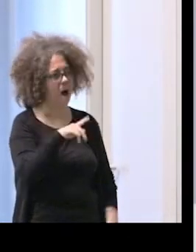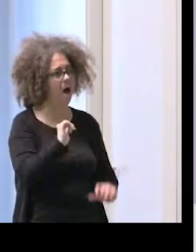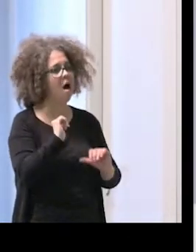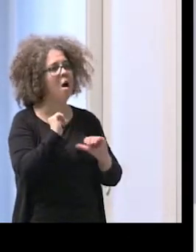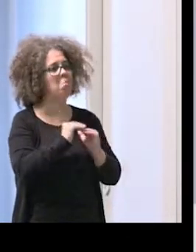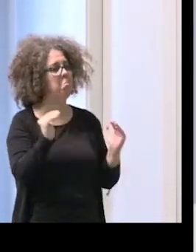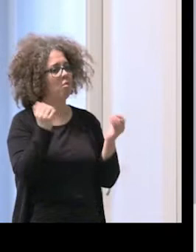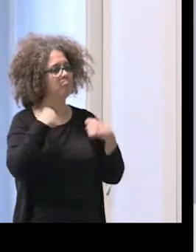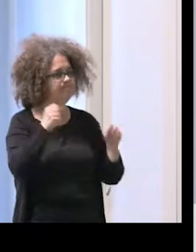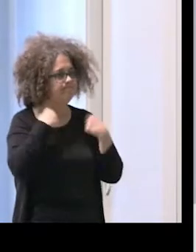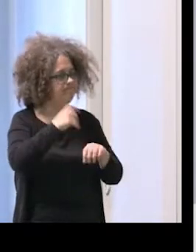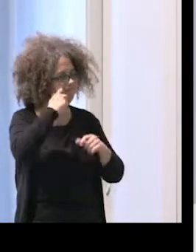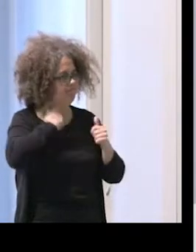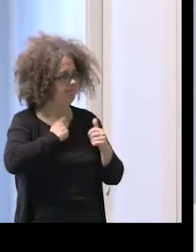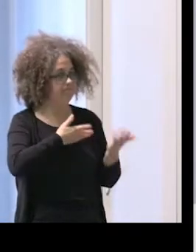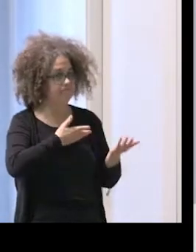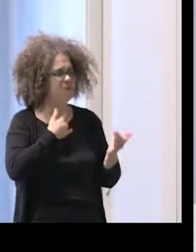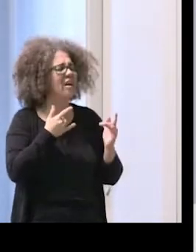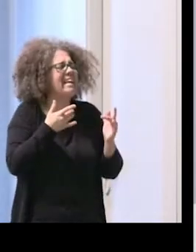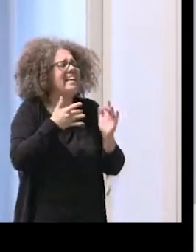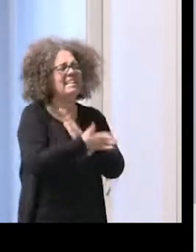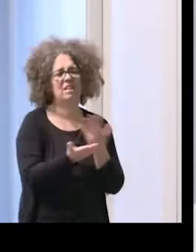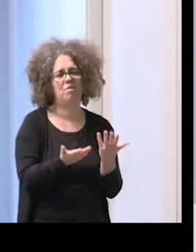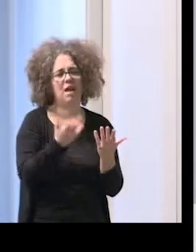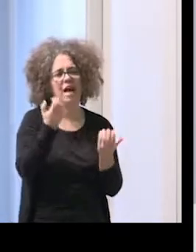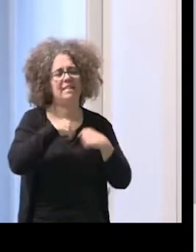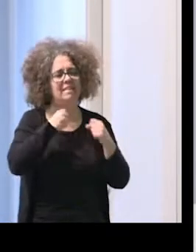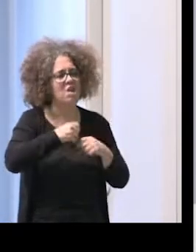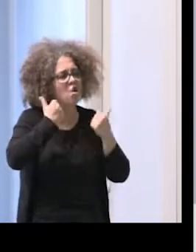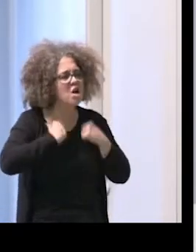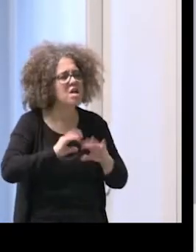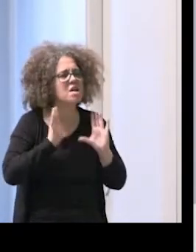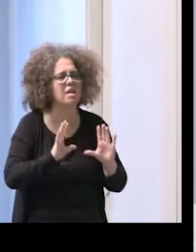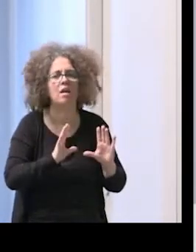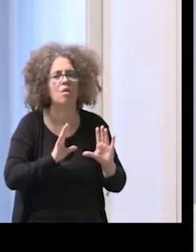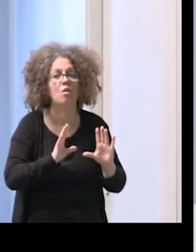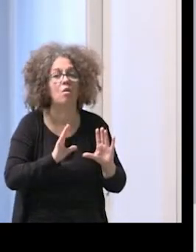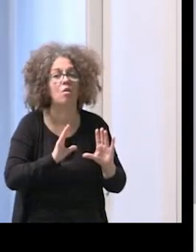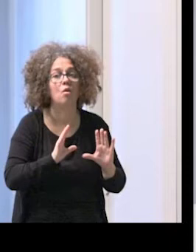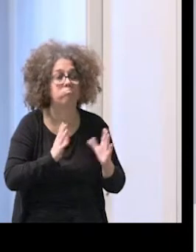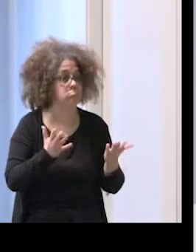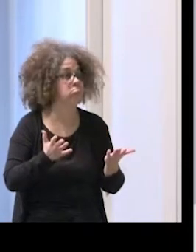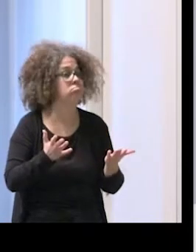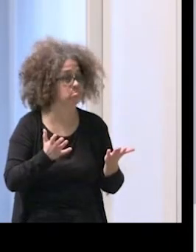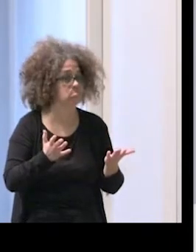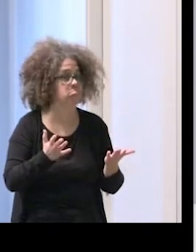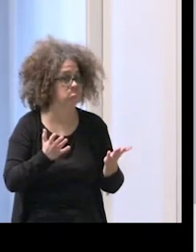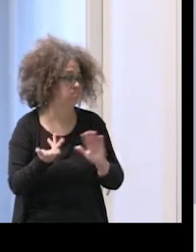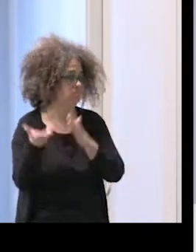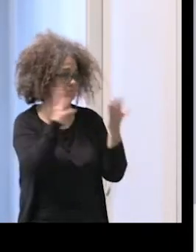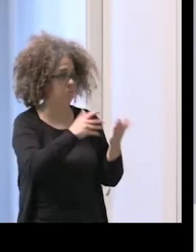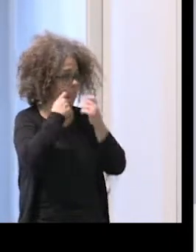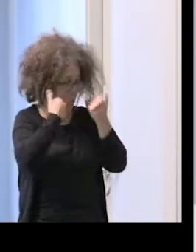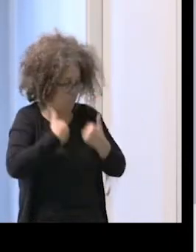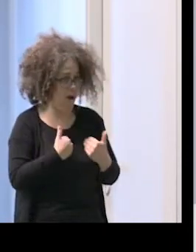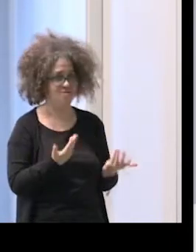clínicos. ¿Pero qué significa ensayos clínicos? Ensayos clínicos significa investigación en pacientes humanos.